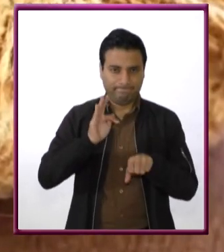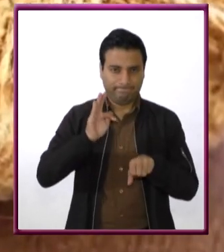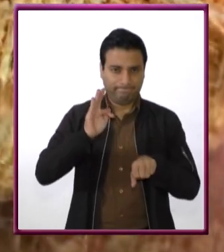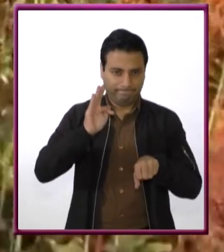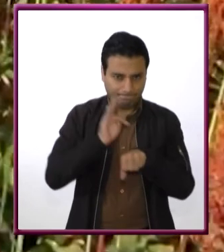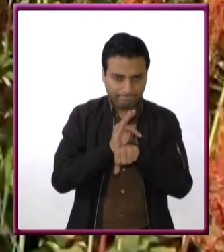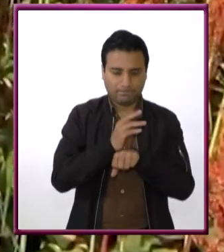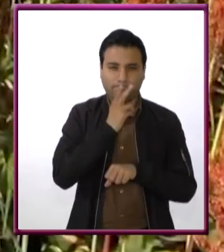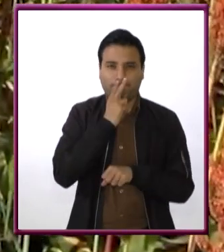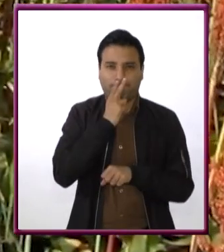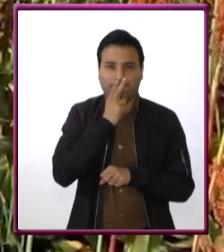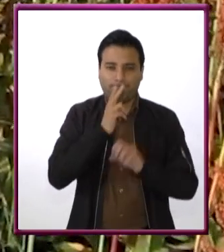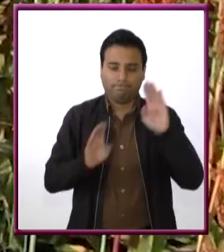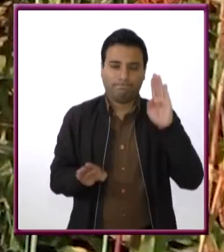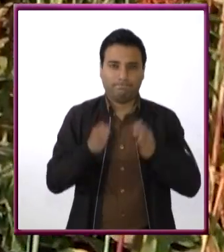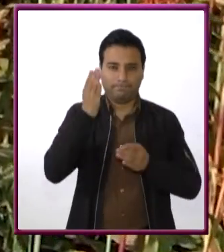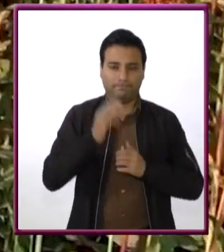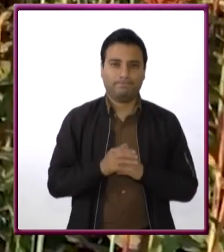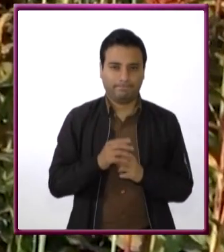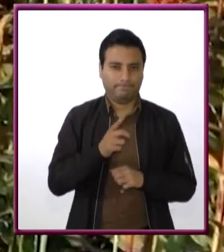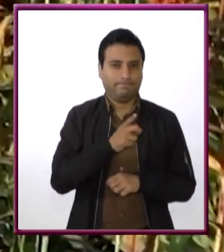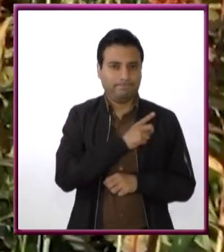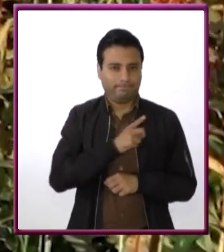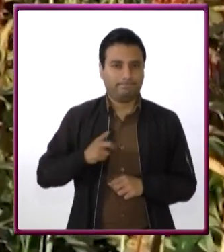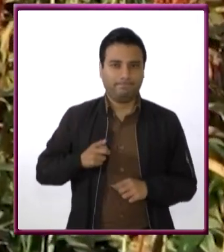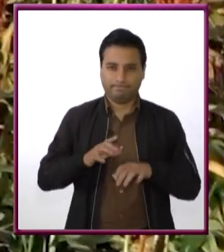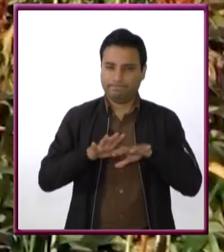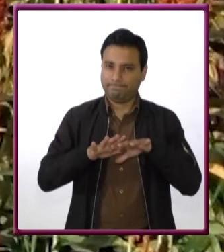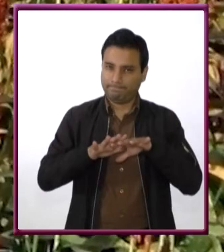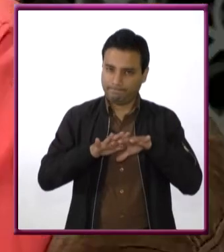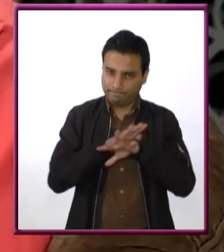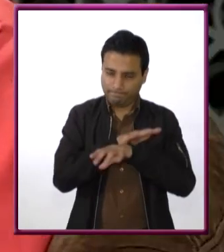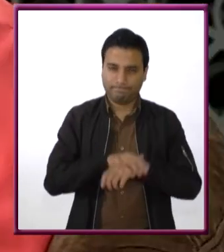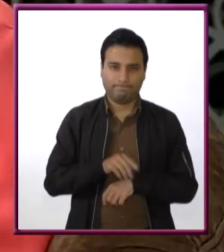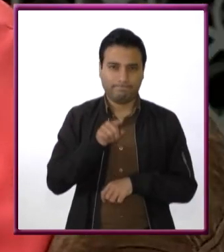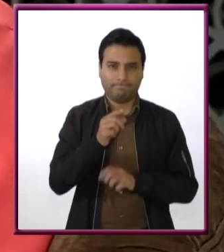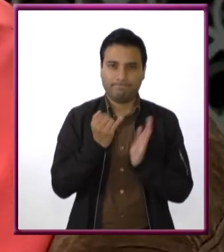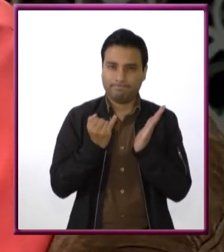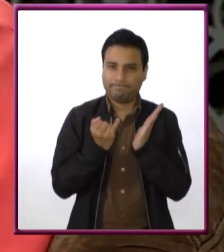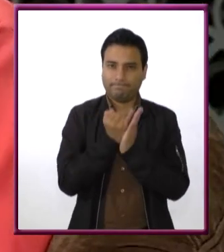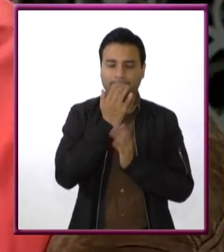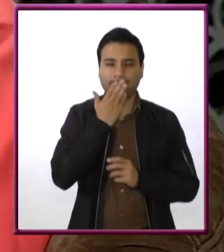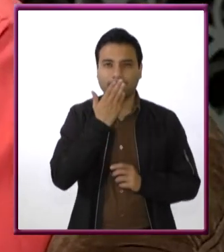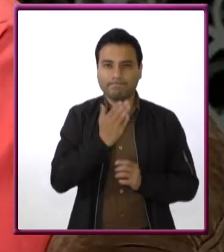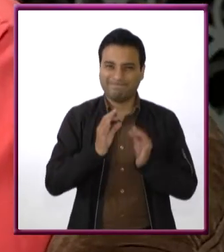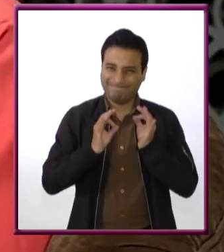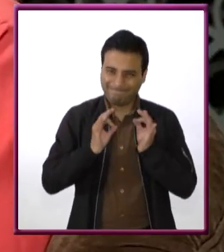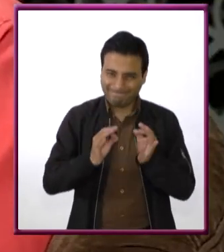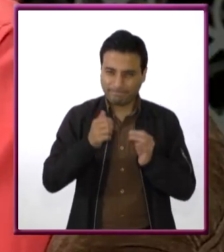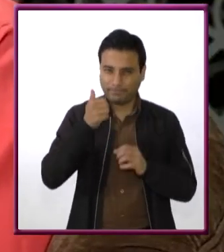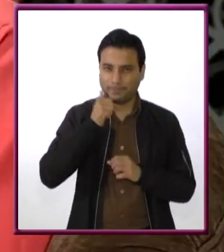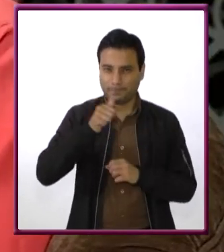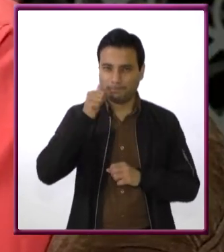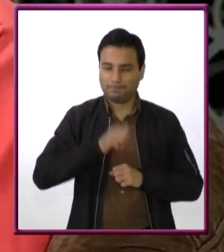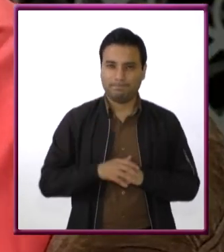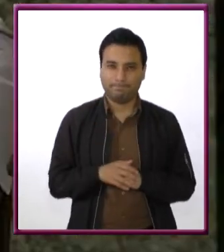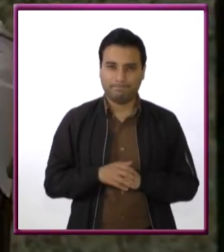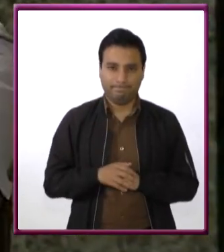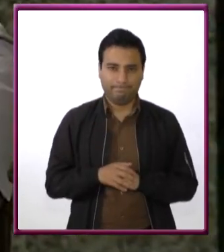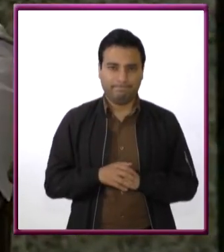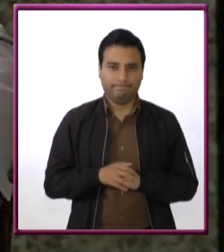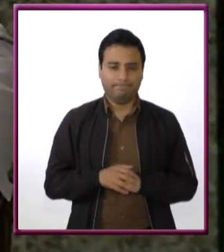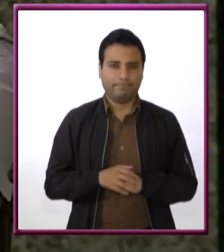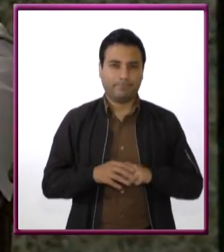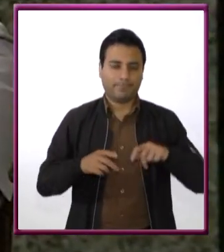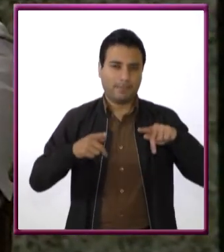de acciones, en este cambio, digamos, de decisiones sociales y poder acompañar al sector social, ¿no?